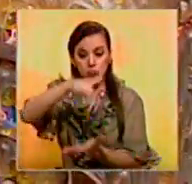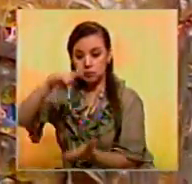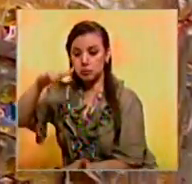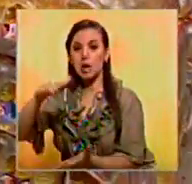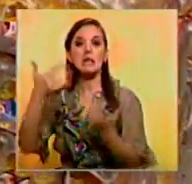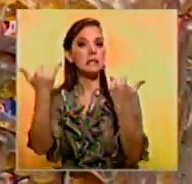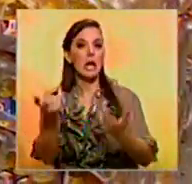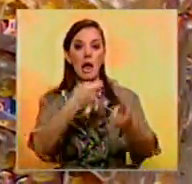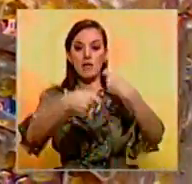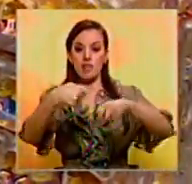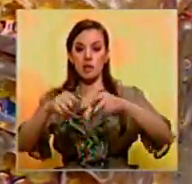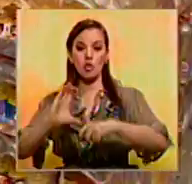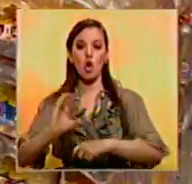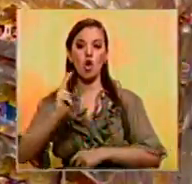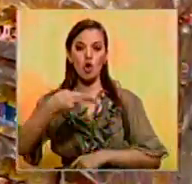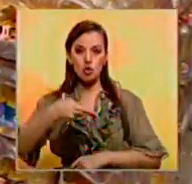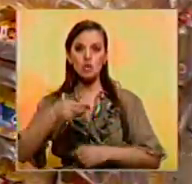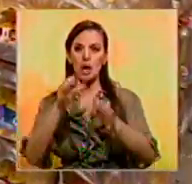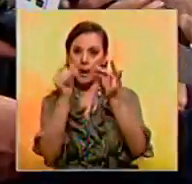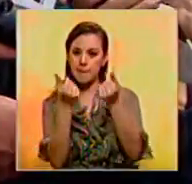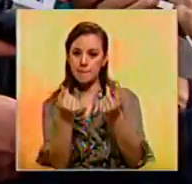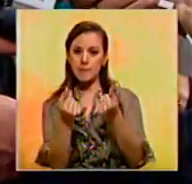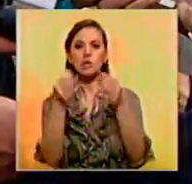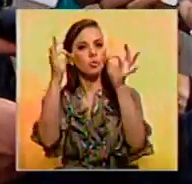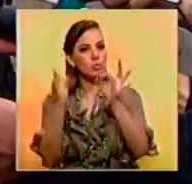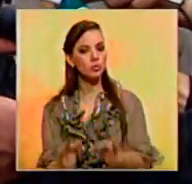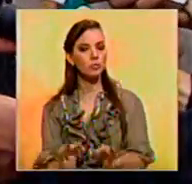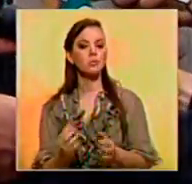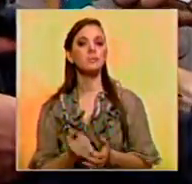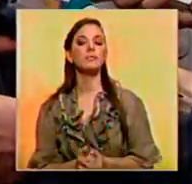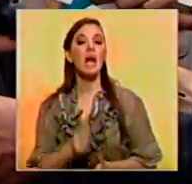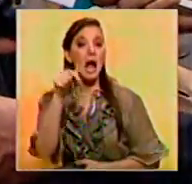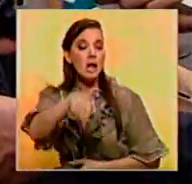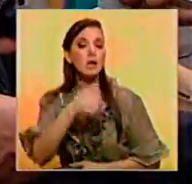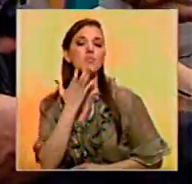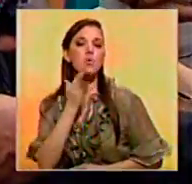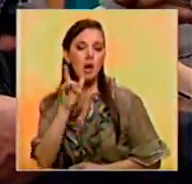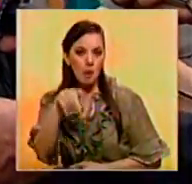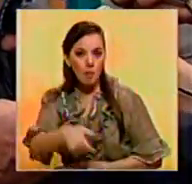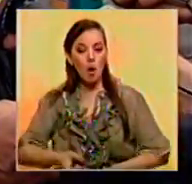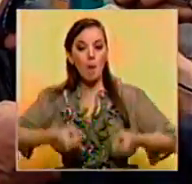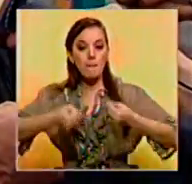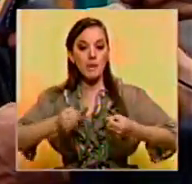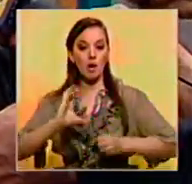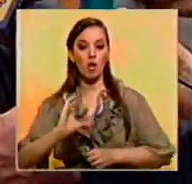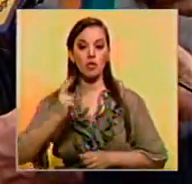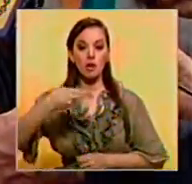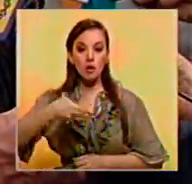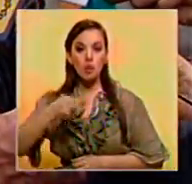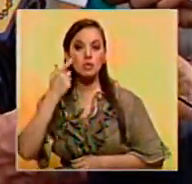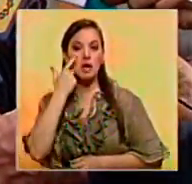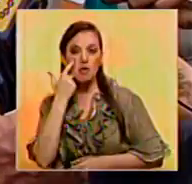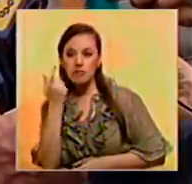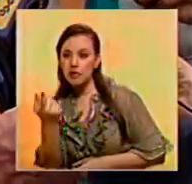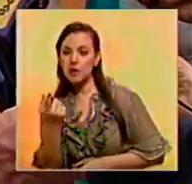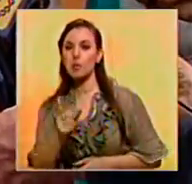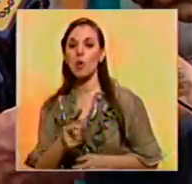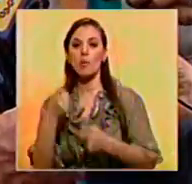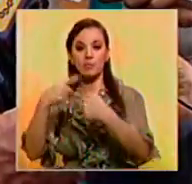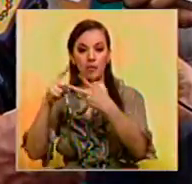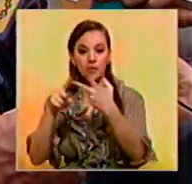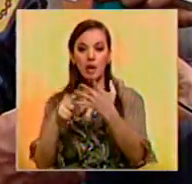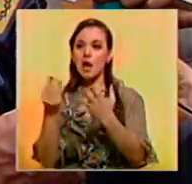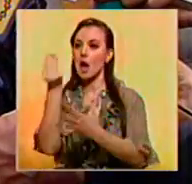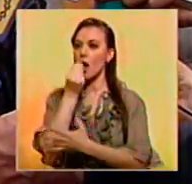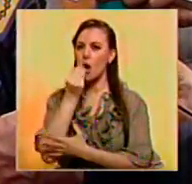la comunidad de Coche a precios justos. Por lo menos acá en el mercado de Coche estamos detectando que vienen productos incluso